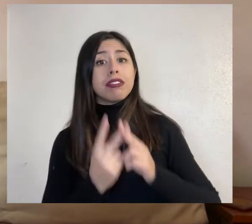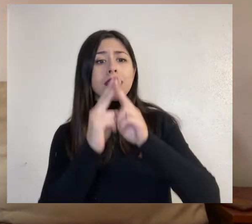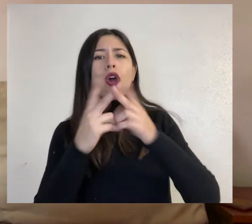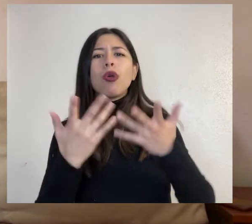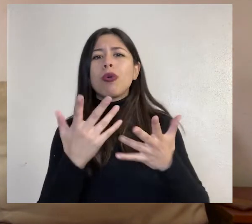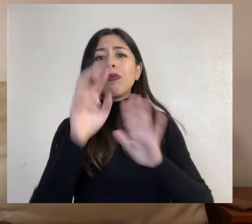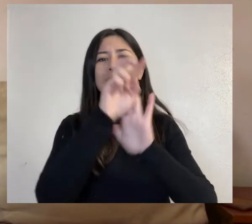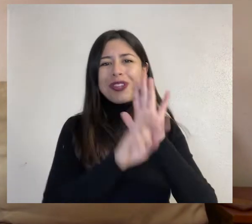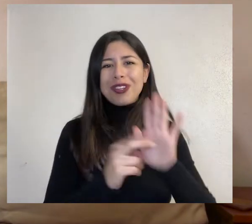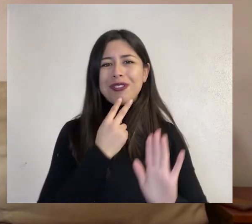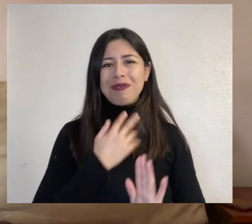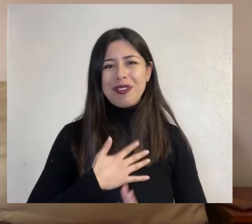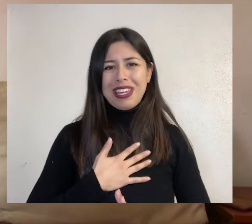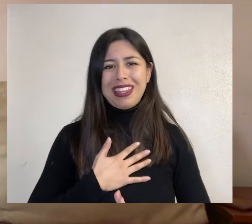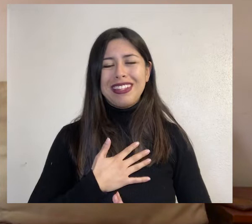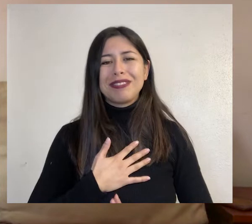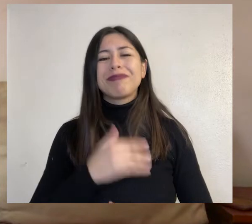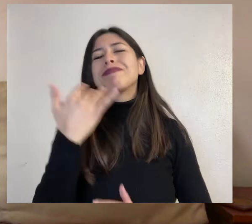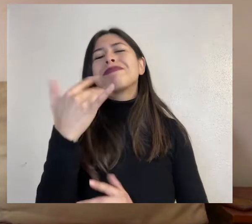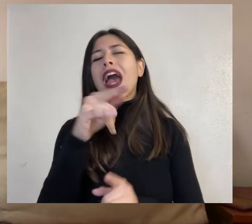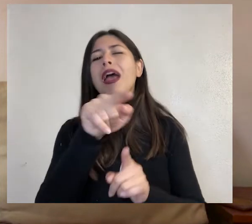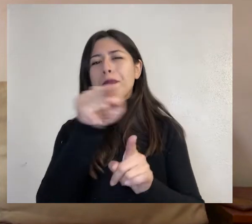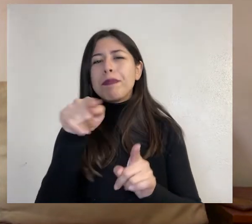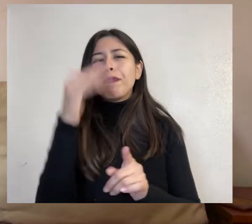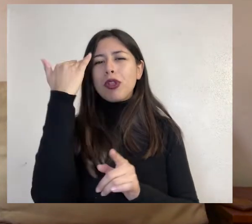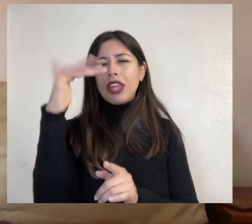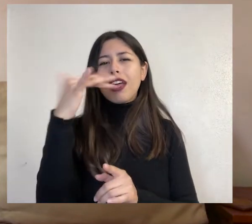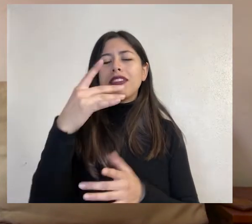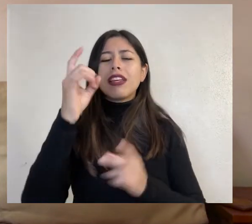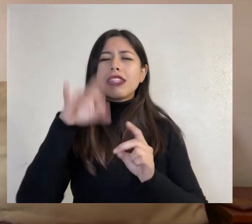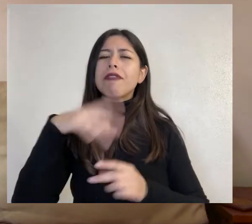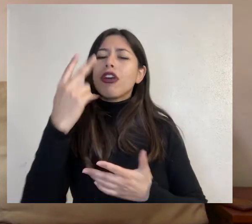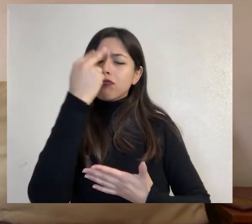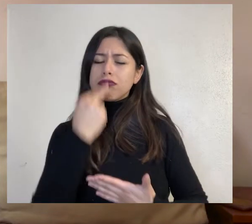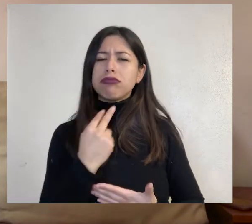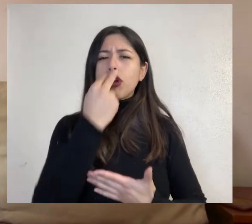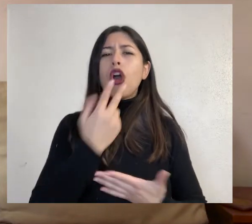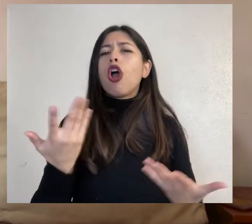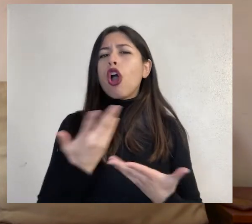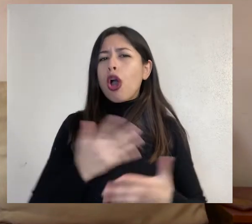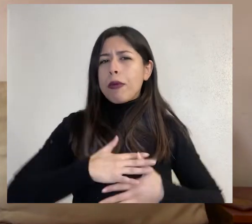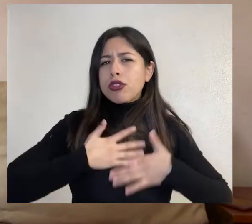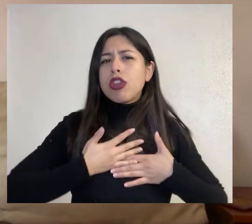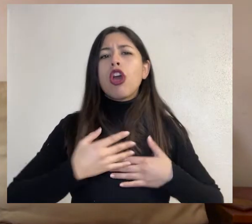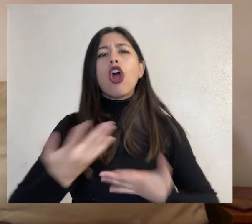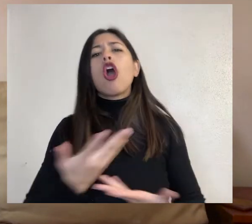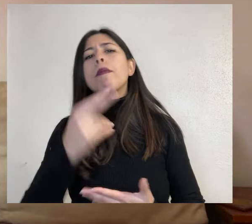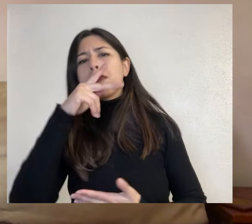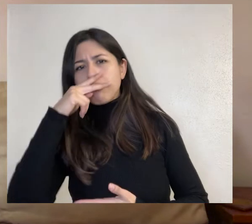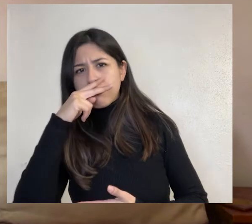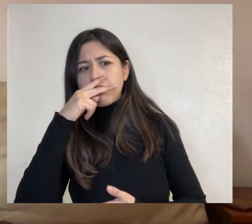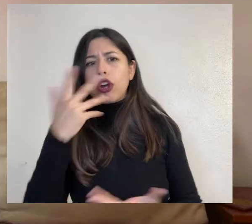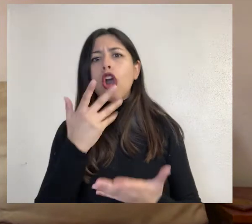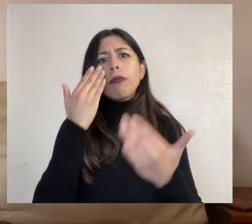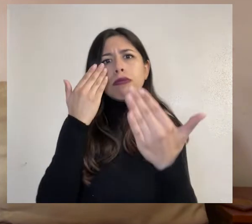construyendo nuestros proyectos de vida. Te recordamos la importancia de poner atención en cómo te sientes, en cómo estás respirando, cómo manejas